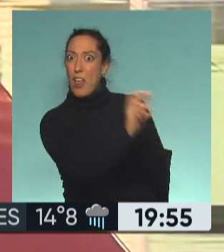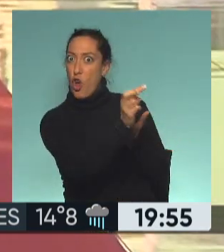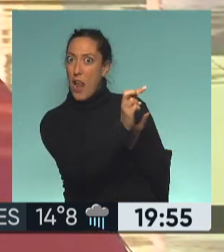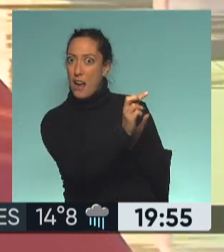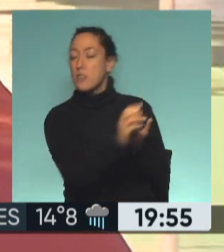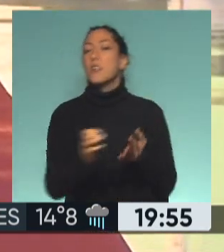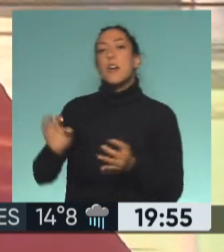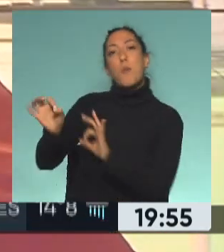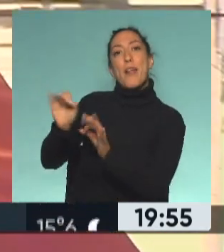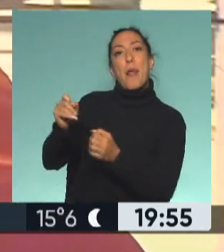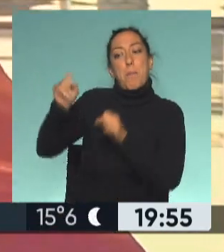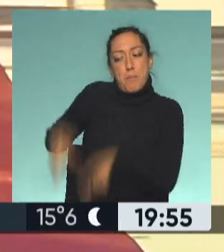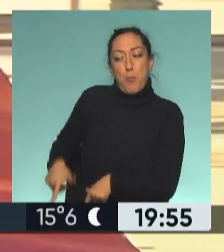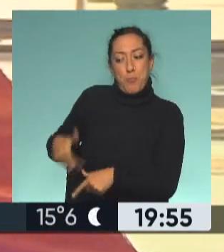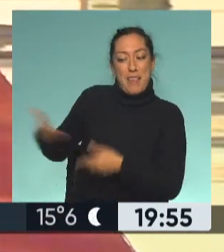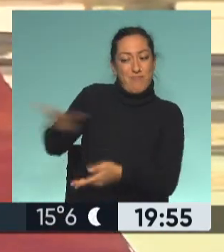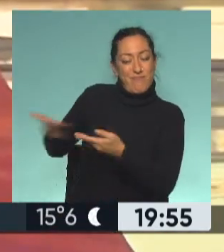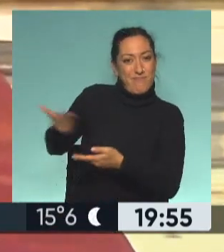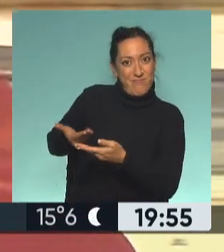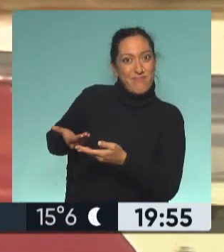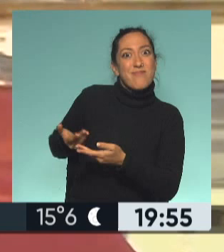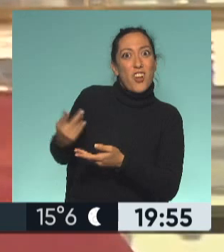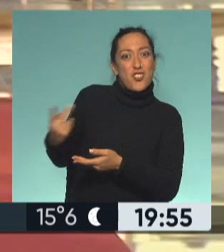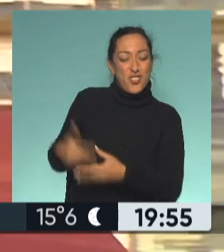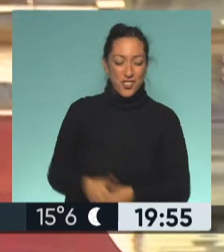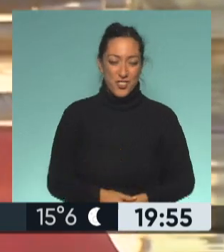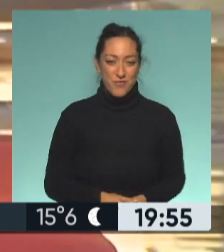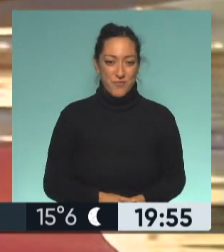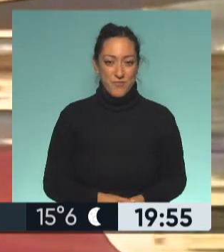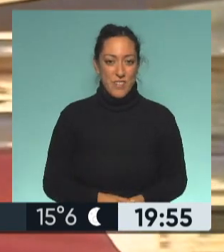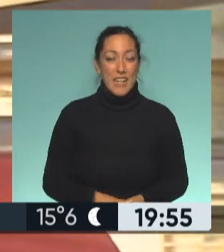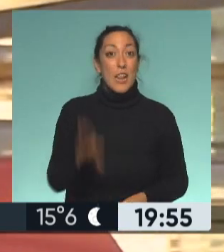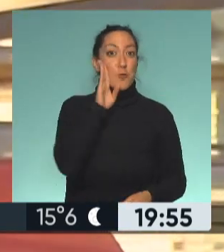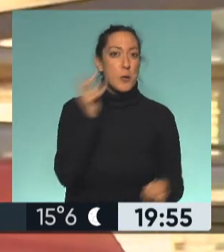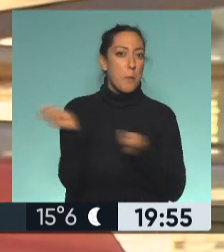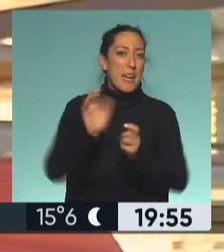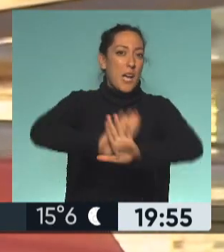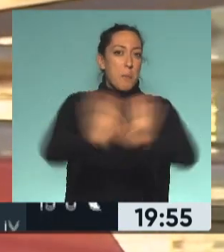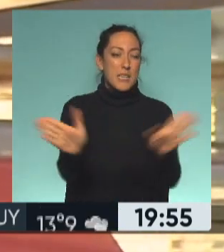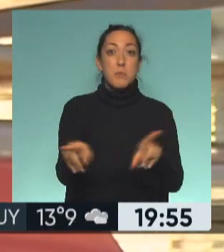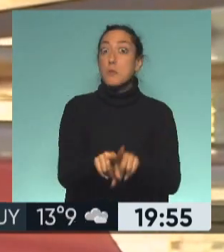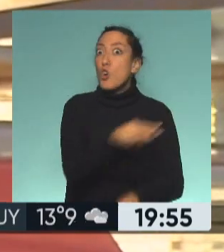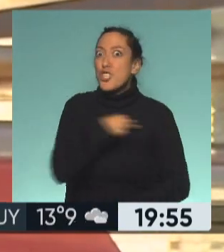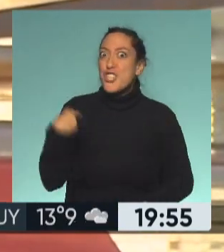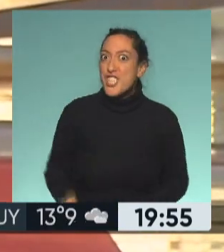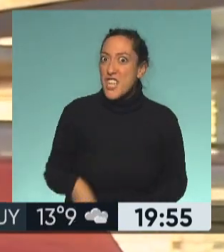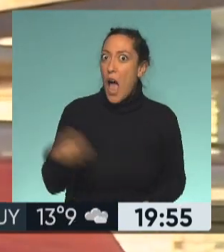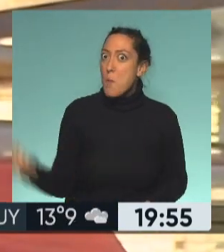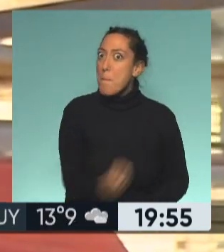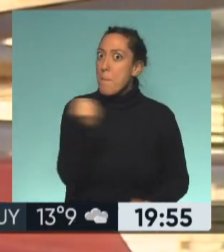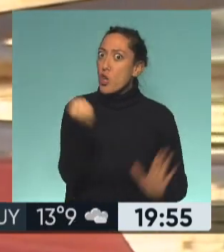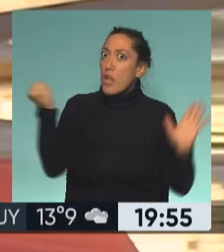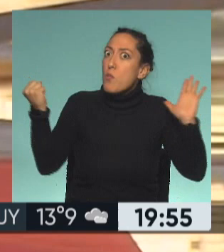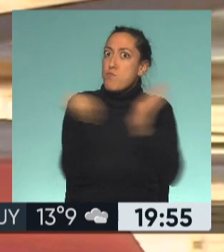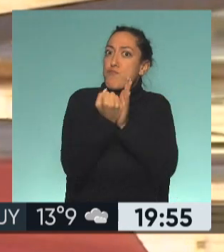pesada moneda no guíe los destinos de nuestras patrias. Bueno, primero, esto está ocurriendo con China. Es muy importante frente a